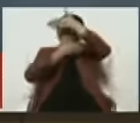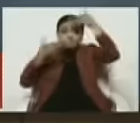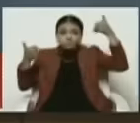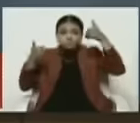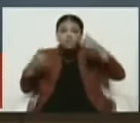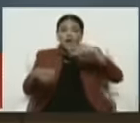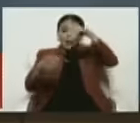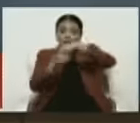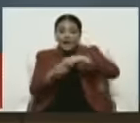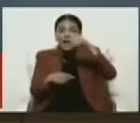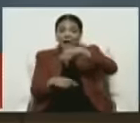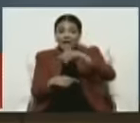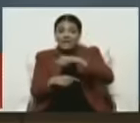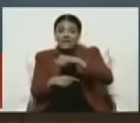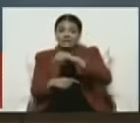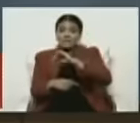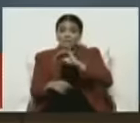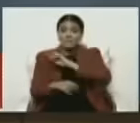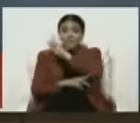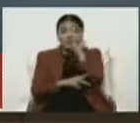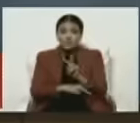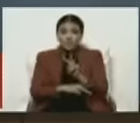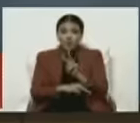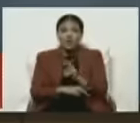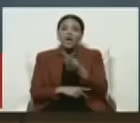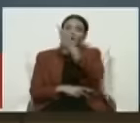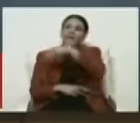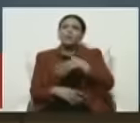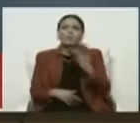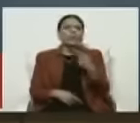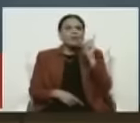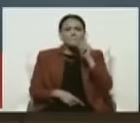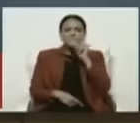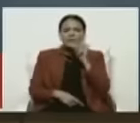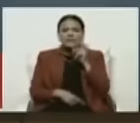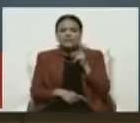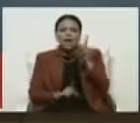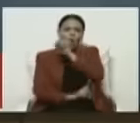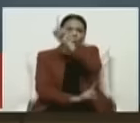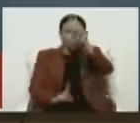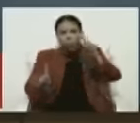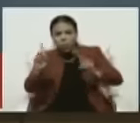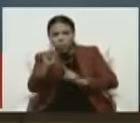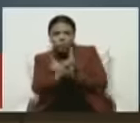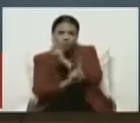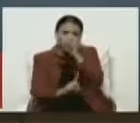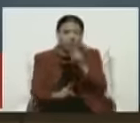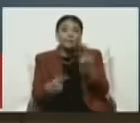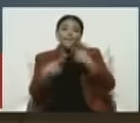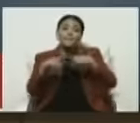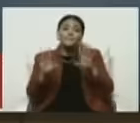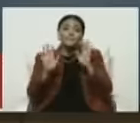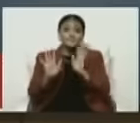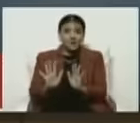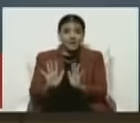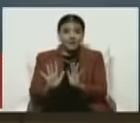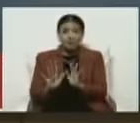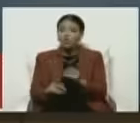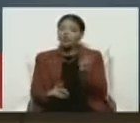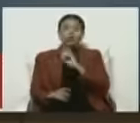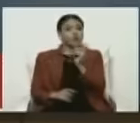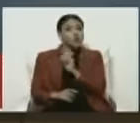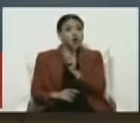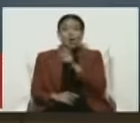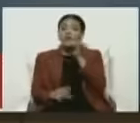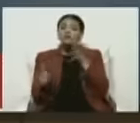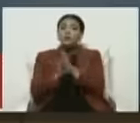conocida como el Tren de Aragua. Podrán mentir, decir en todas las plataformas transnacionales de que supuestamente este